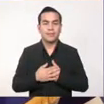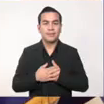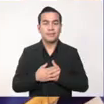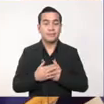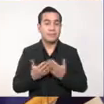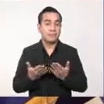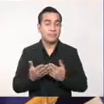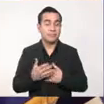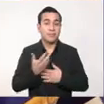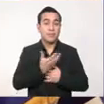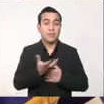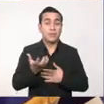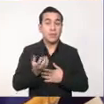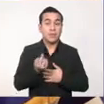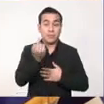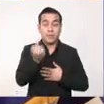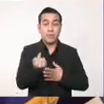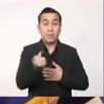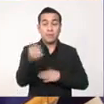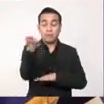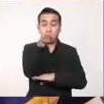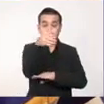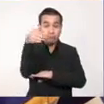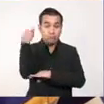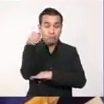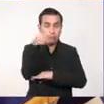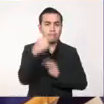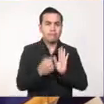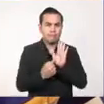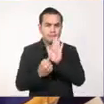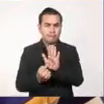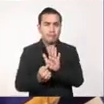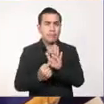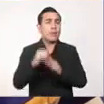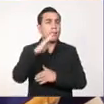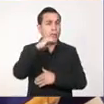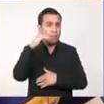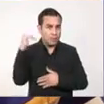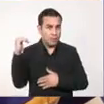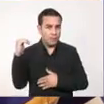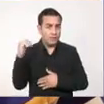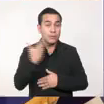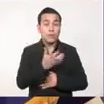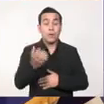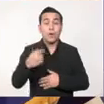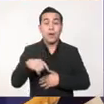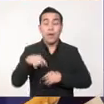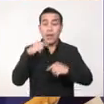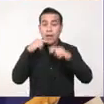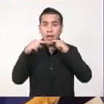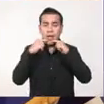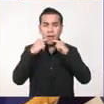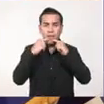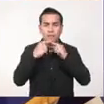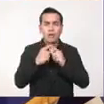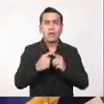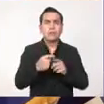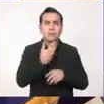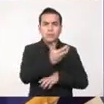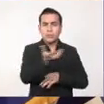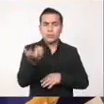A todos los excelentísimos señores embajadores y embajadoras, a los jefes de misiones diplomáticas,